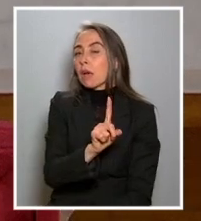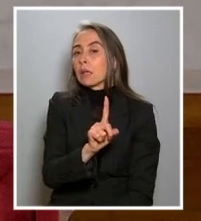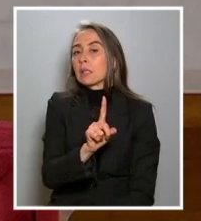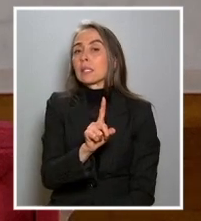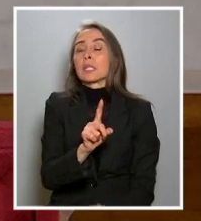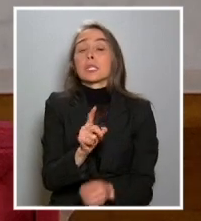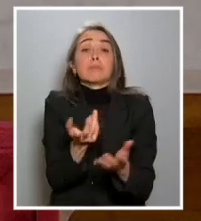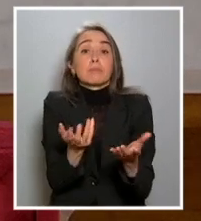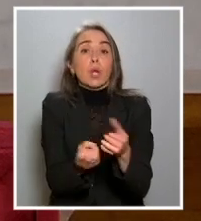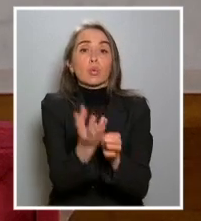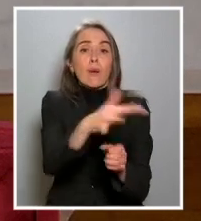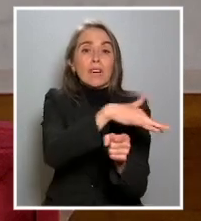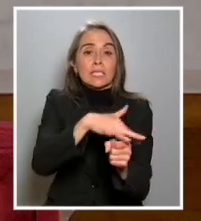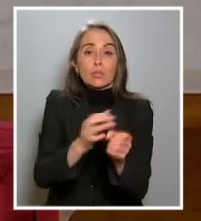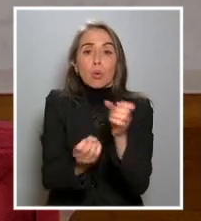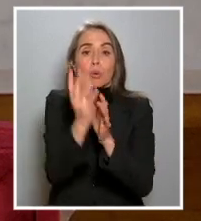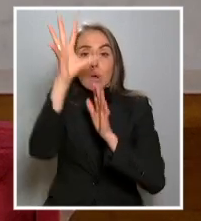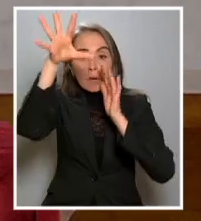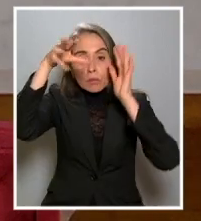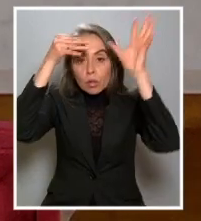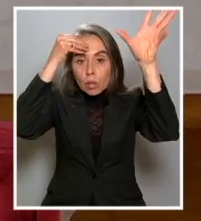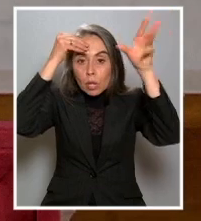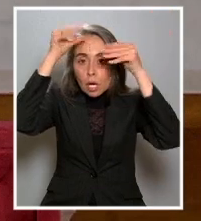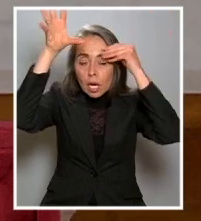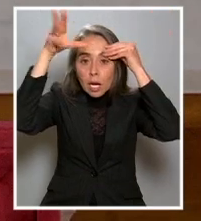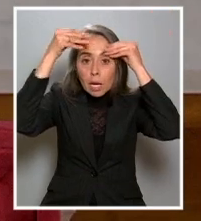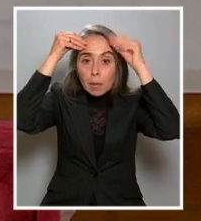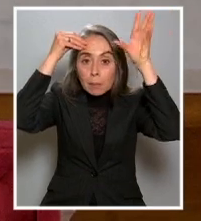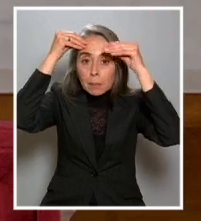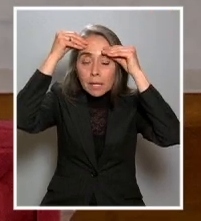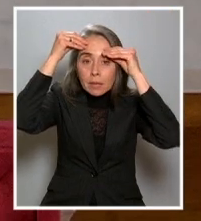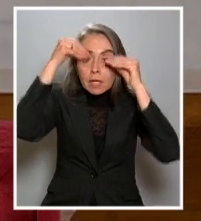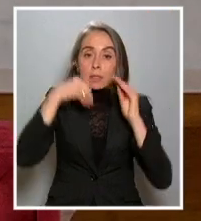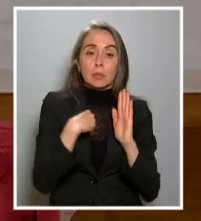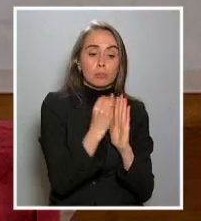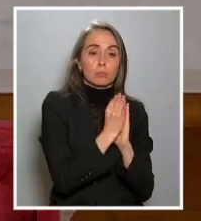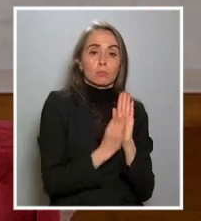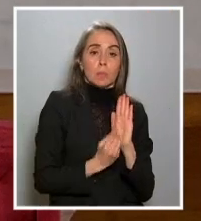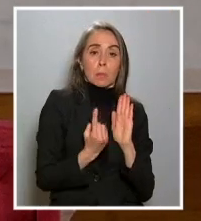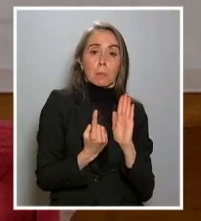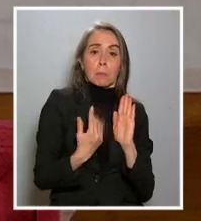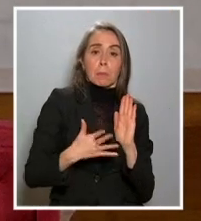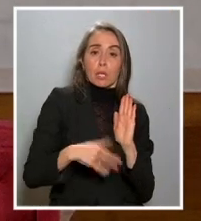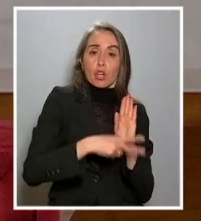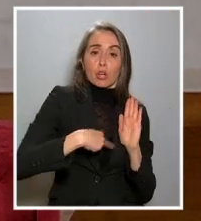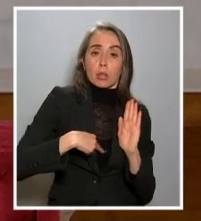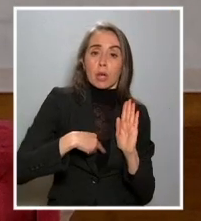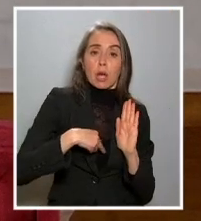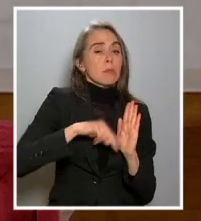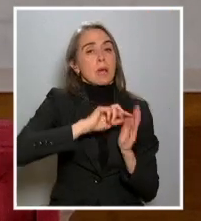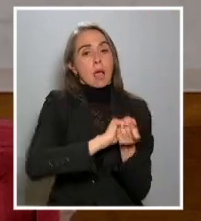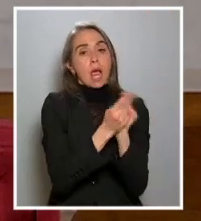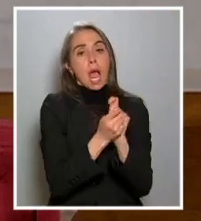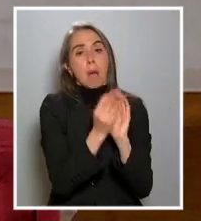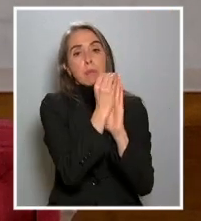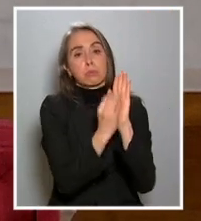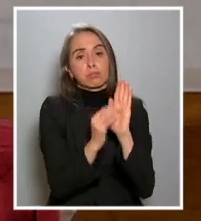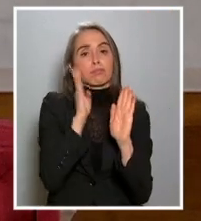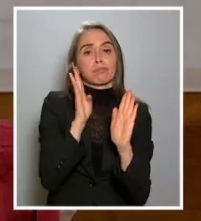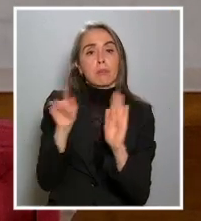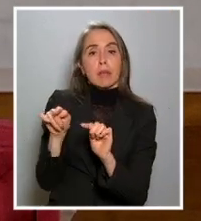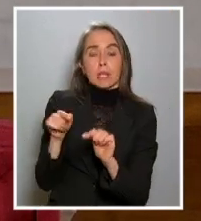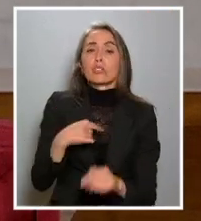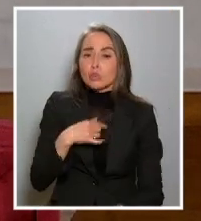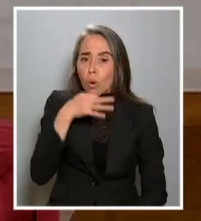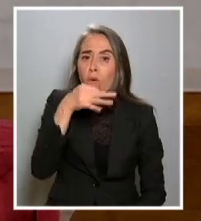nuevas circunstancias y nuevos aprendizajes, nuestras prioridades se actualizan.